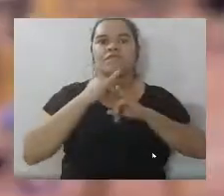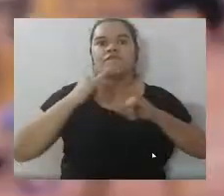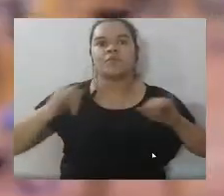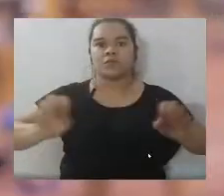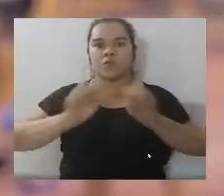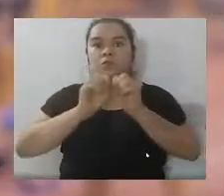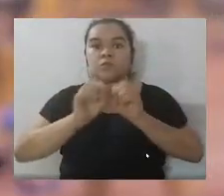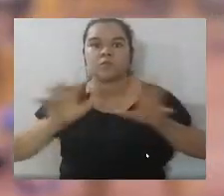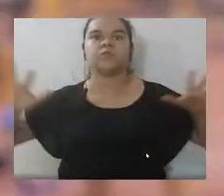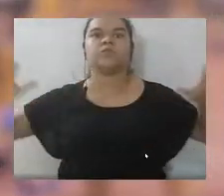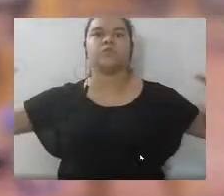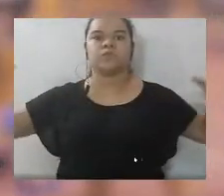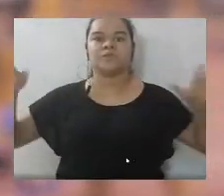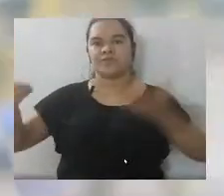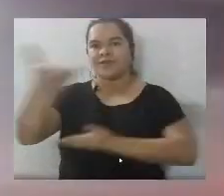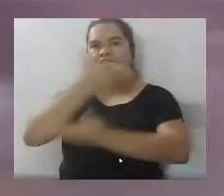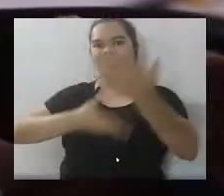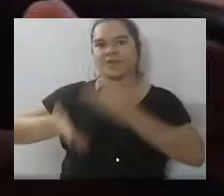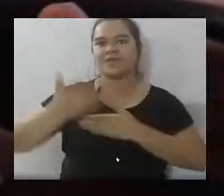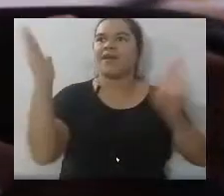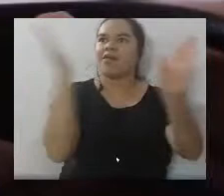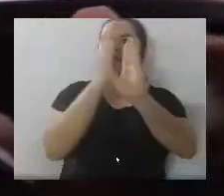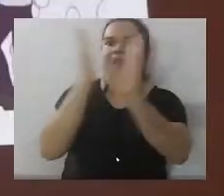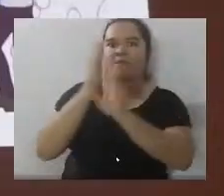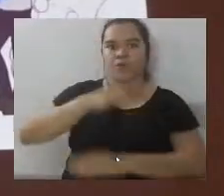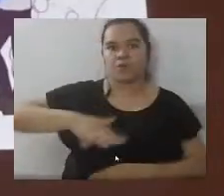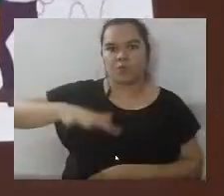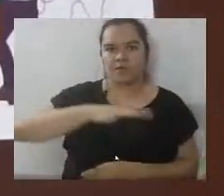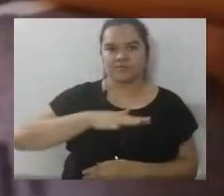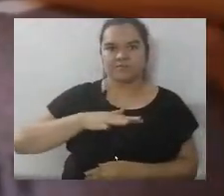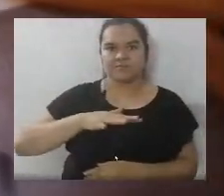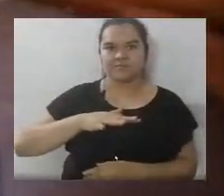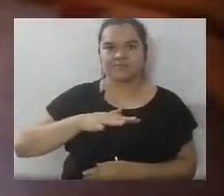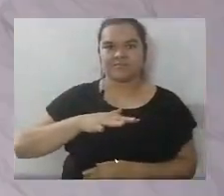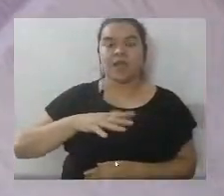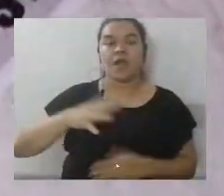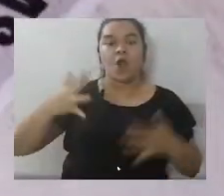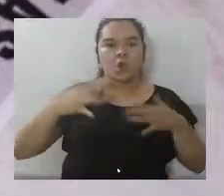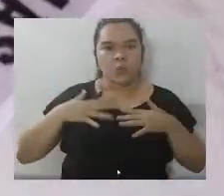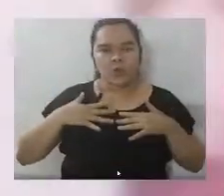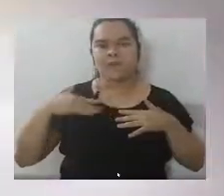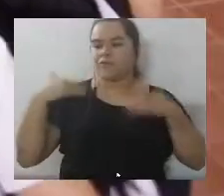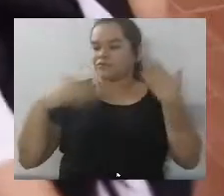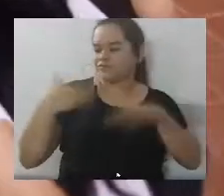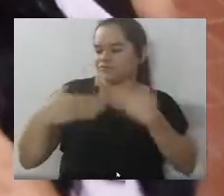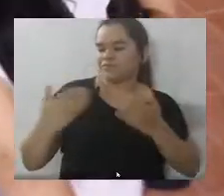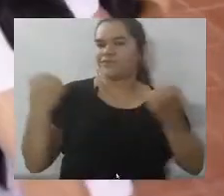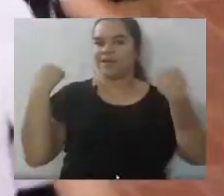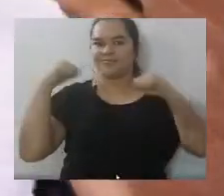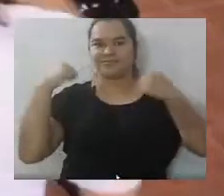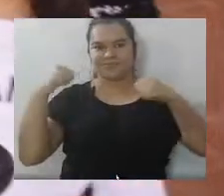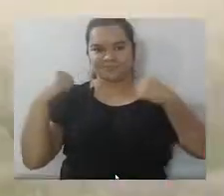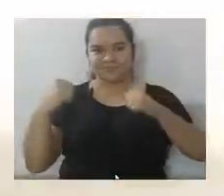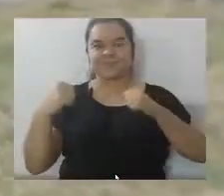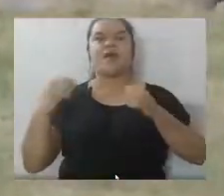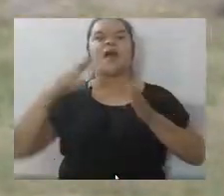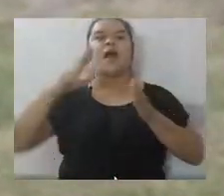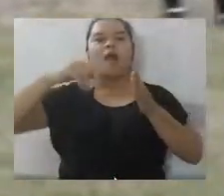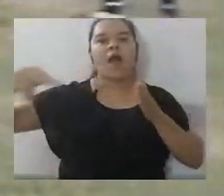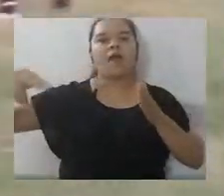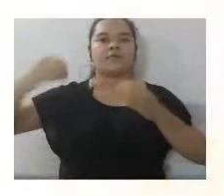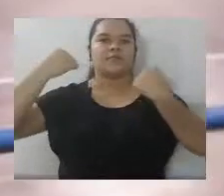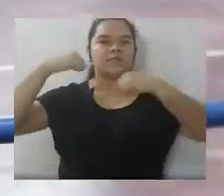comunidad. Estimulamos el desarrollo del cuerpo y la expresión a través de espacios vinculados al arte y al deporte. ¡Ure!